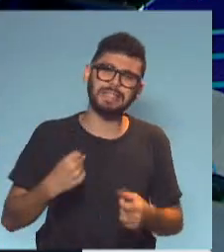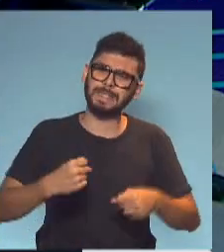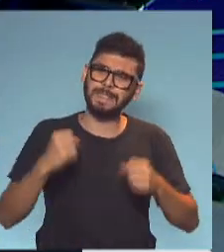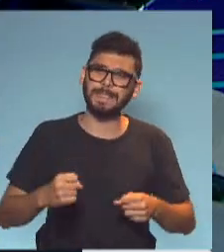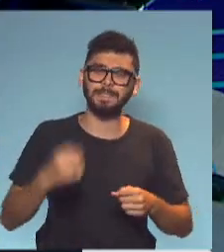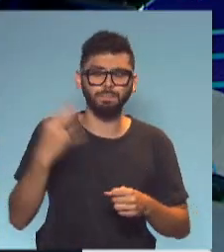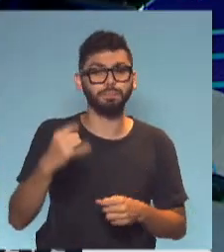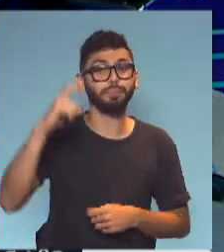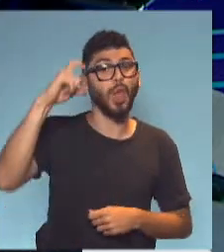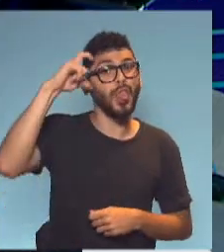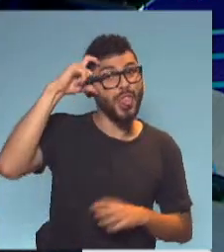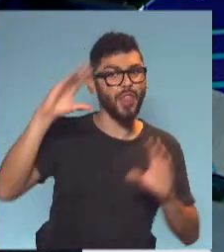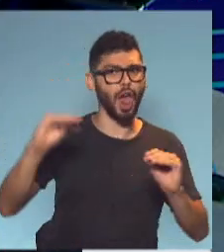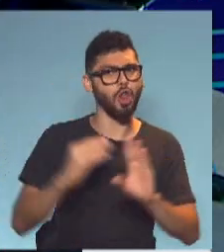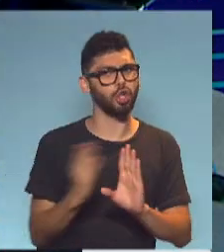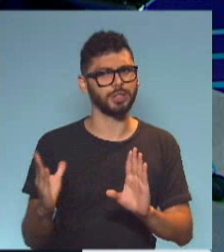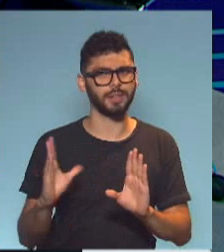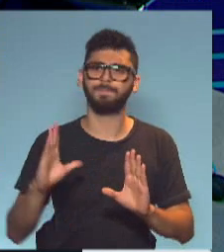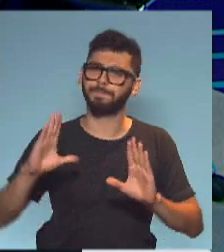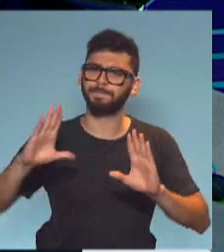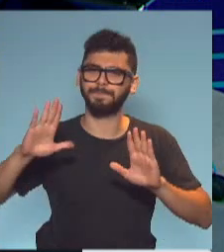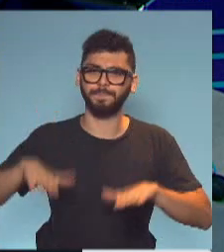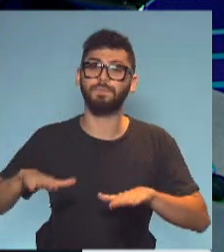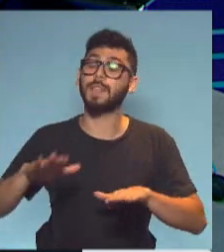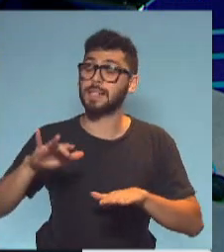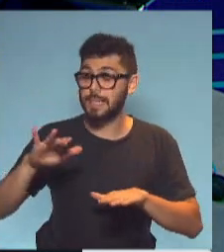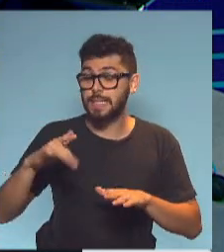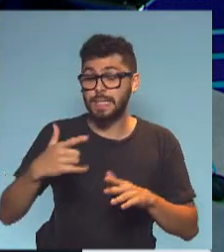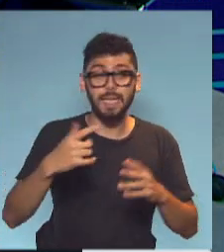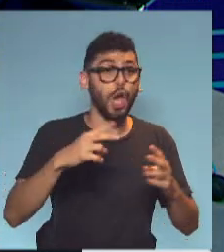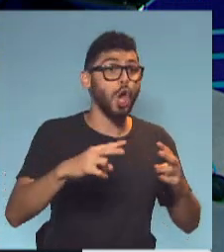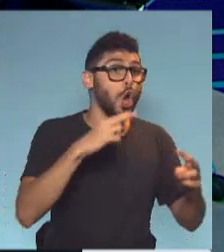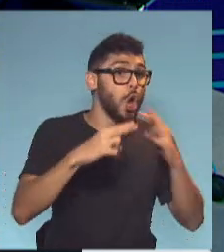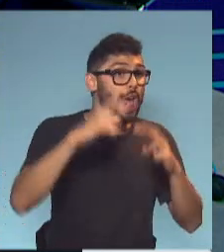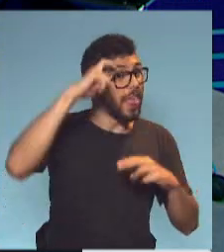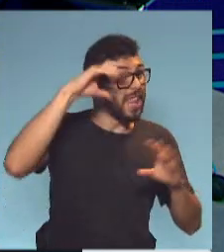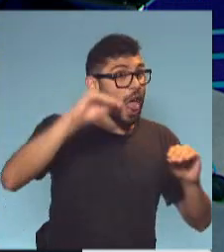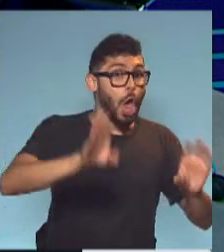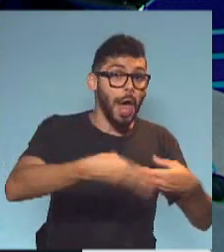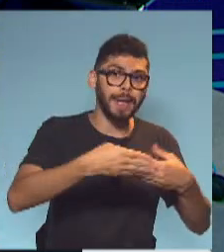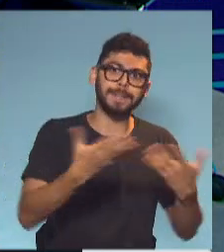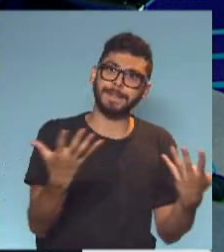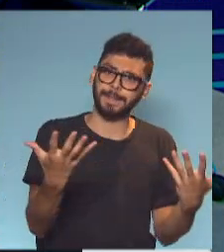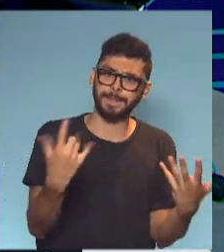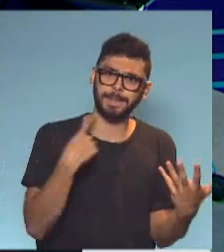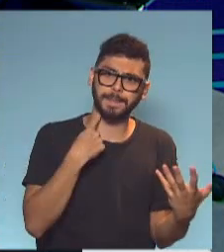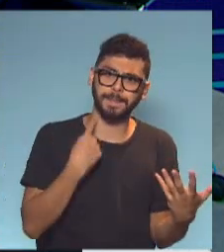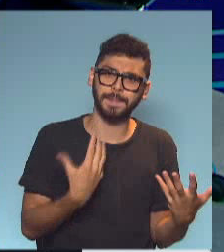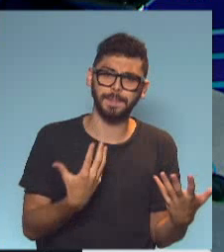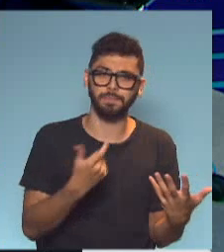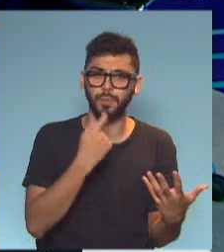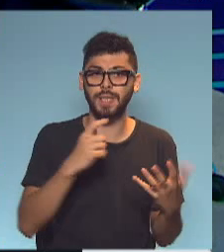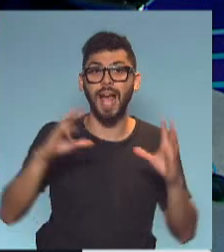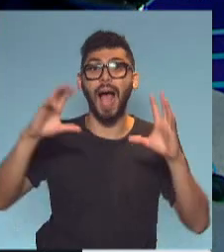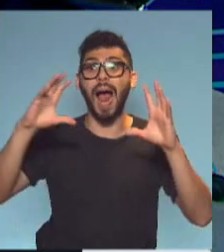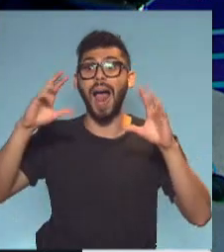esas dos horas de diferencia impactan fuerte en el negocio, en el rubro gastronómico, ¿verdad? Claro. Si cerrara la circulación a las 22,